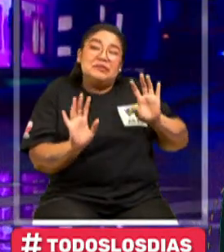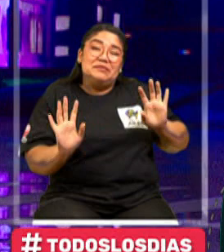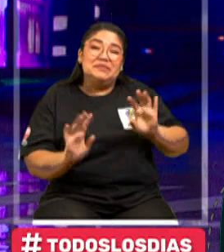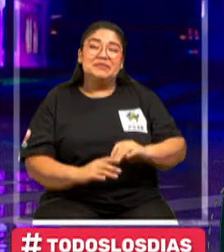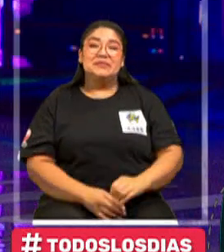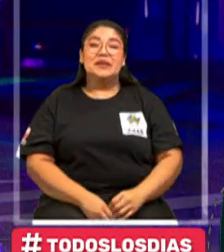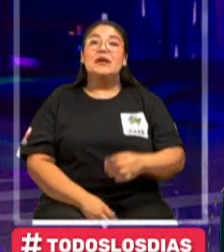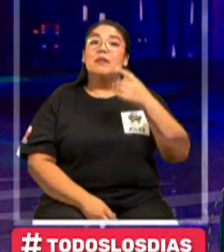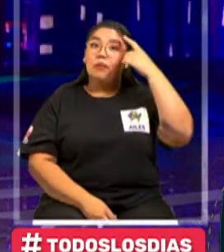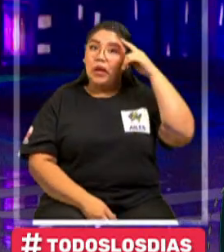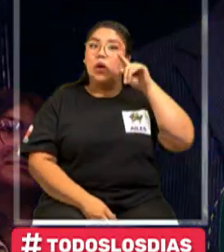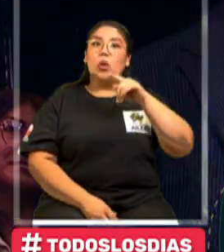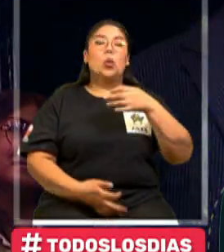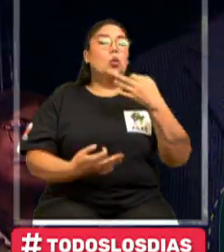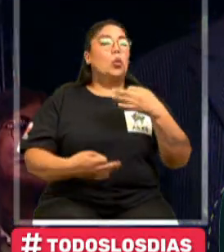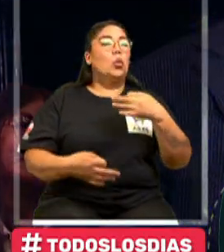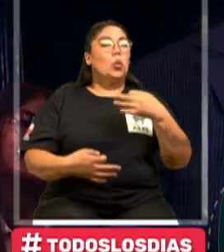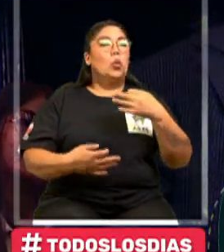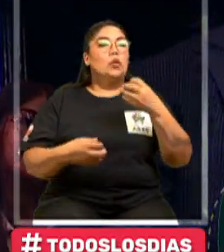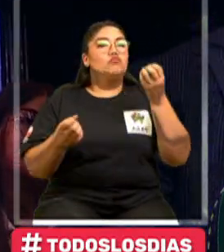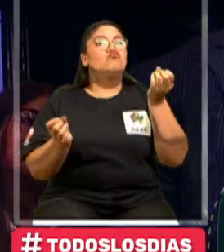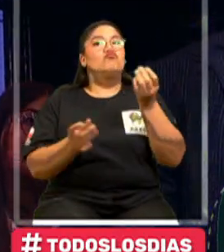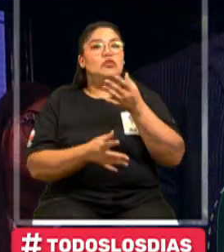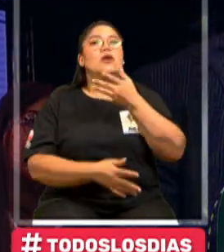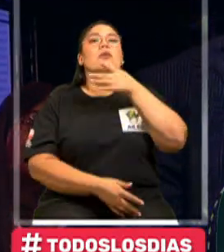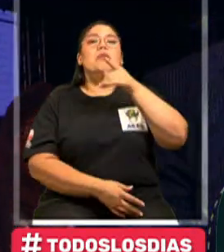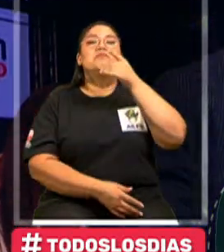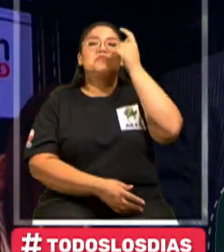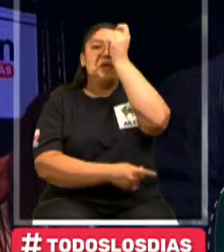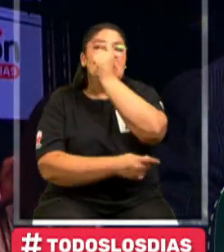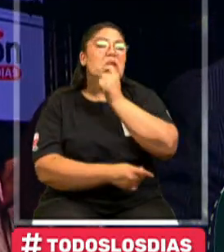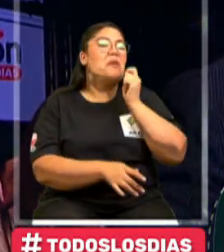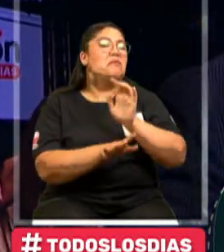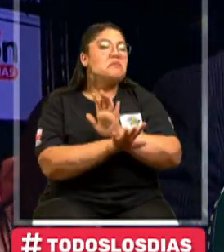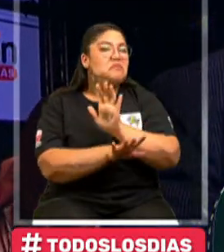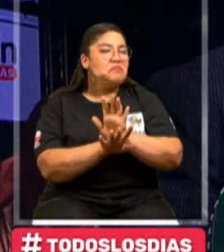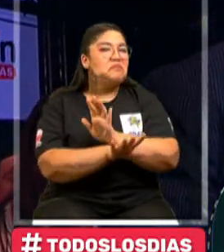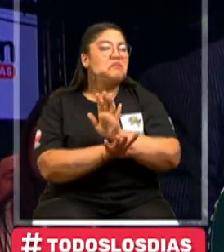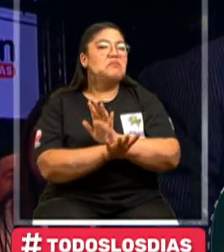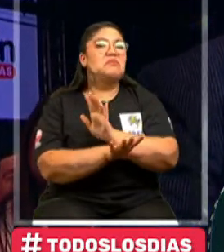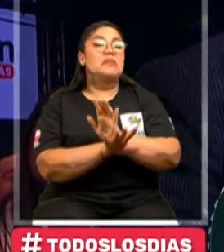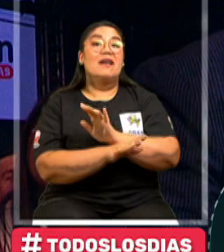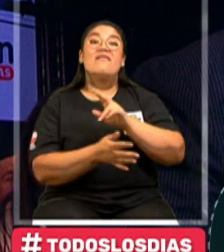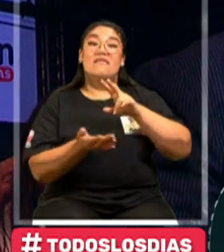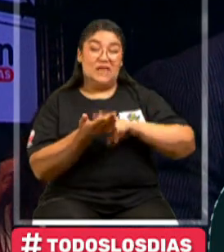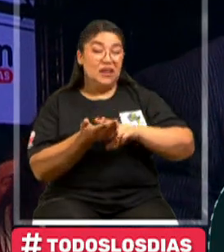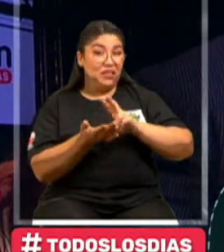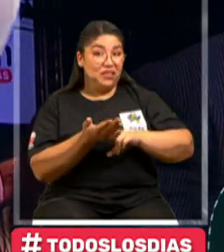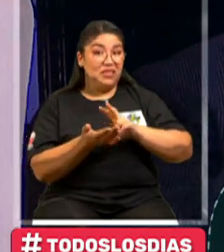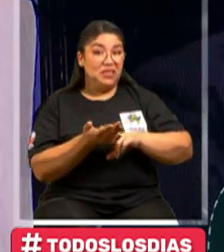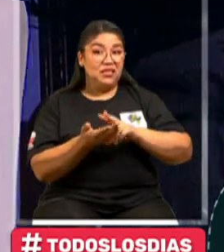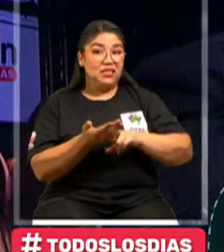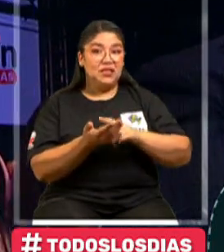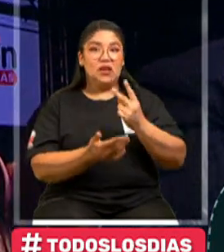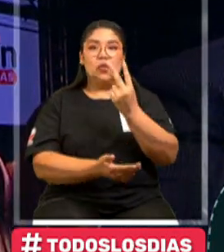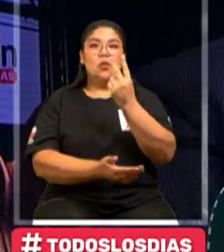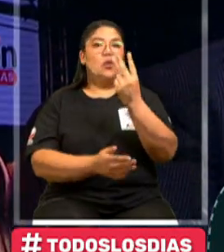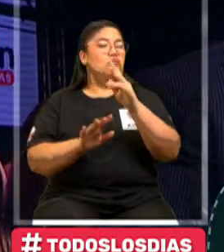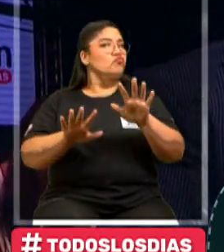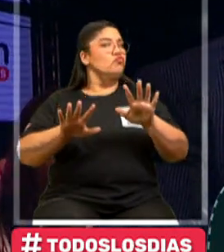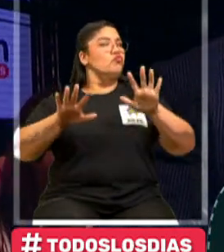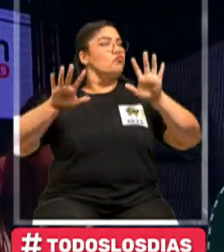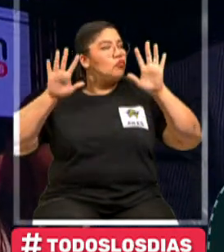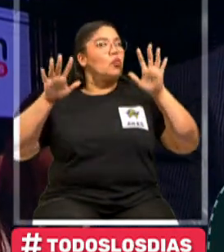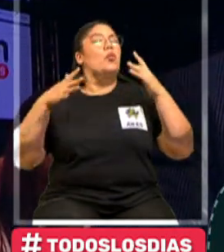Oye, pero extraordinaria la caracterización. Sí, por supuesto, de todas maneras. De verdad que eso así,